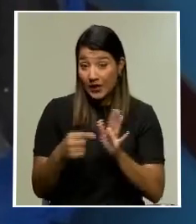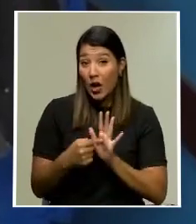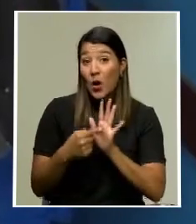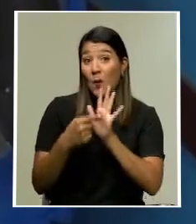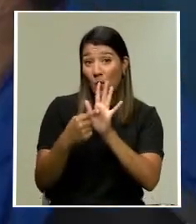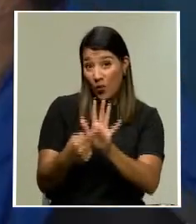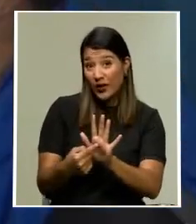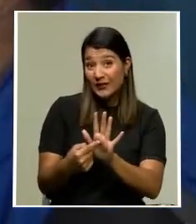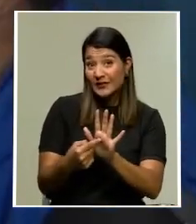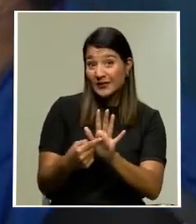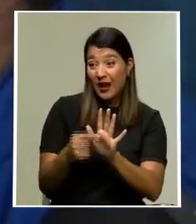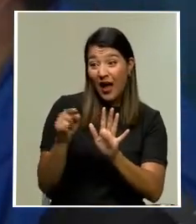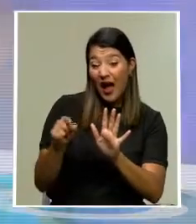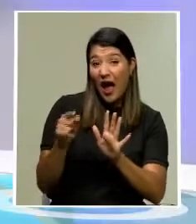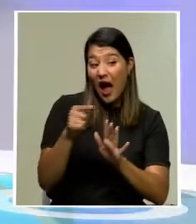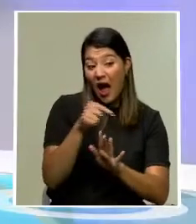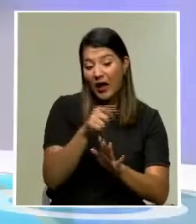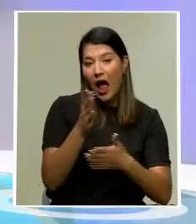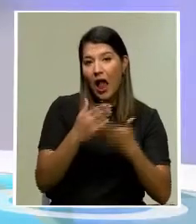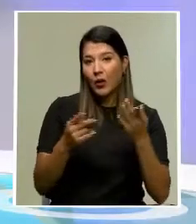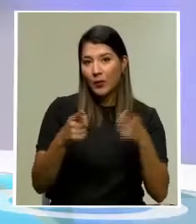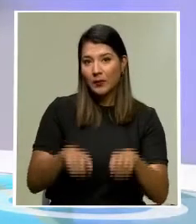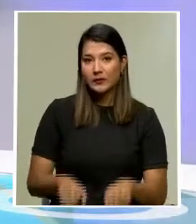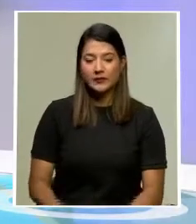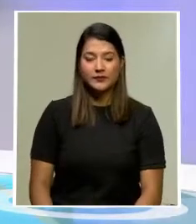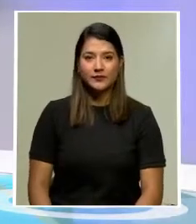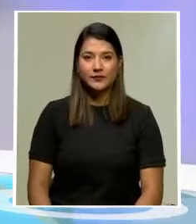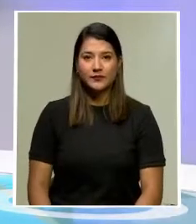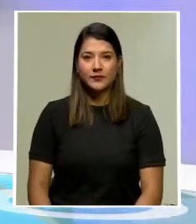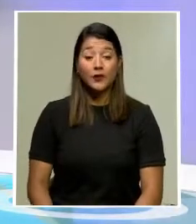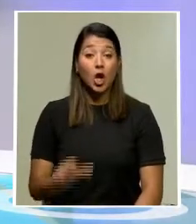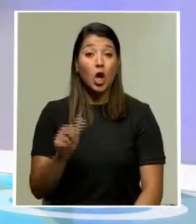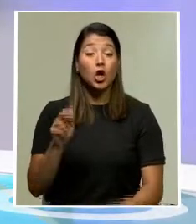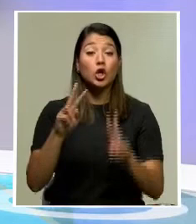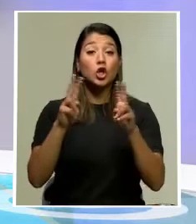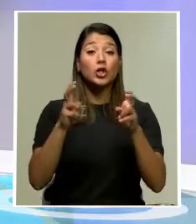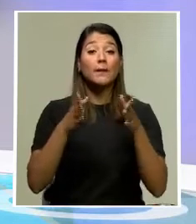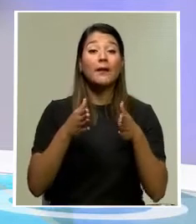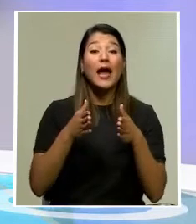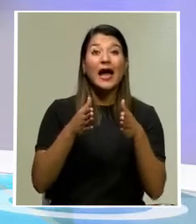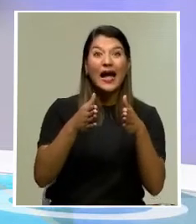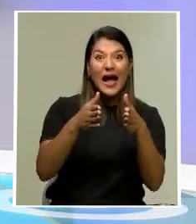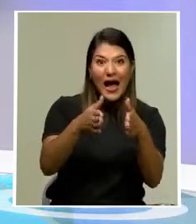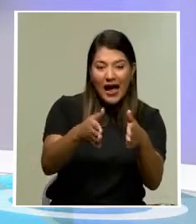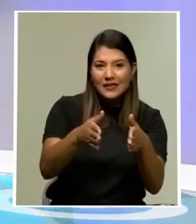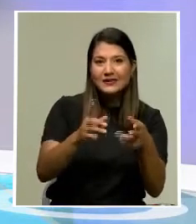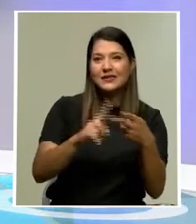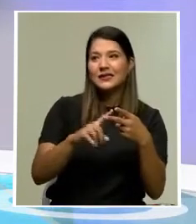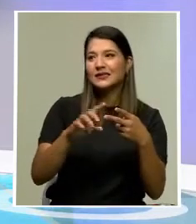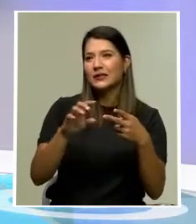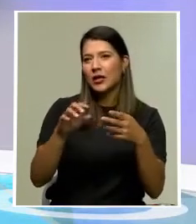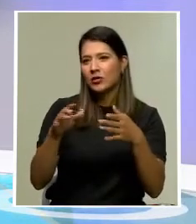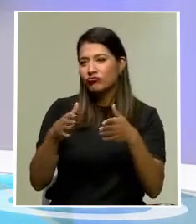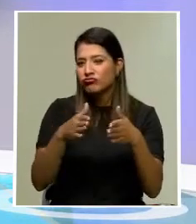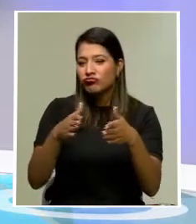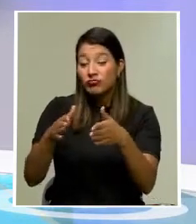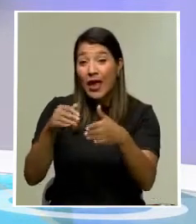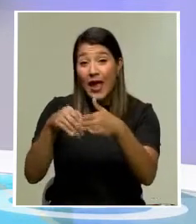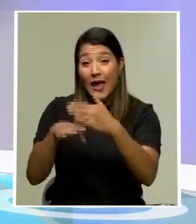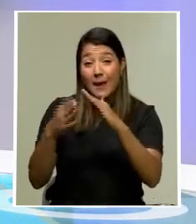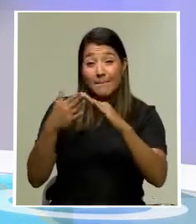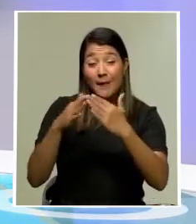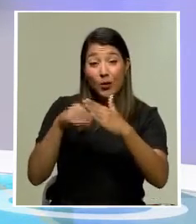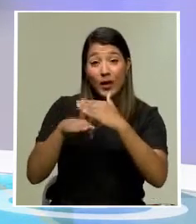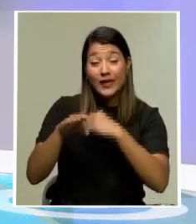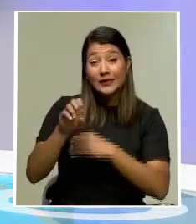mar, algo está pasando. En otros temas, calles y andenes de algunos barrios de Sao Paulo